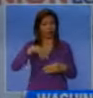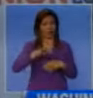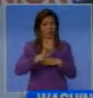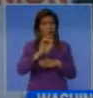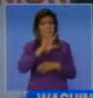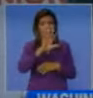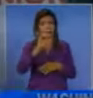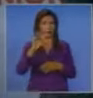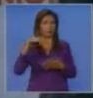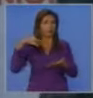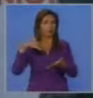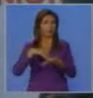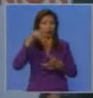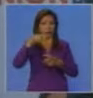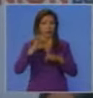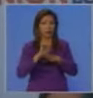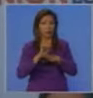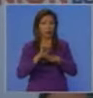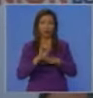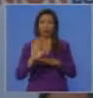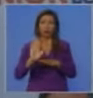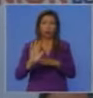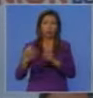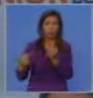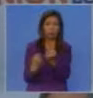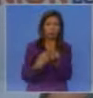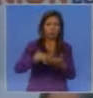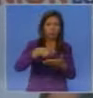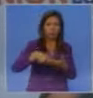ecuatorianos que nos apoyaron con sus adhesiones.